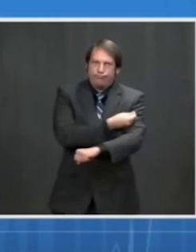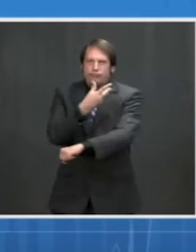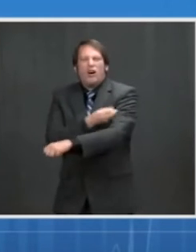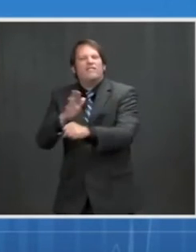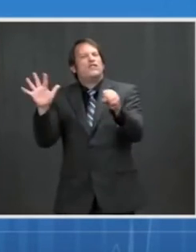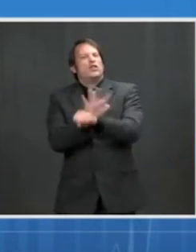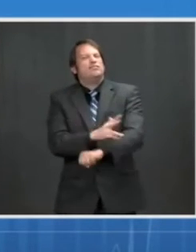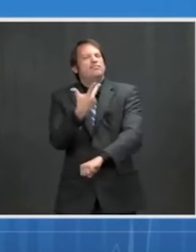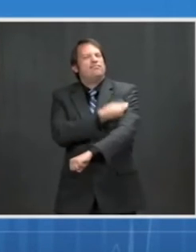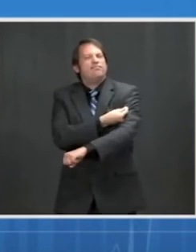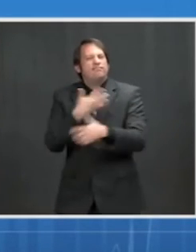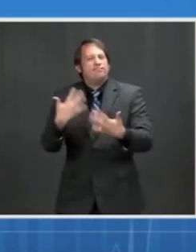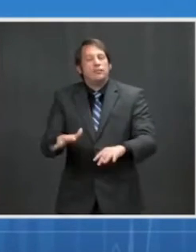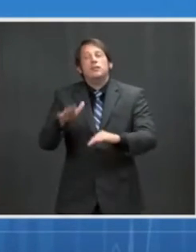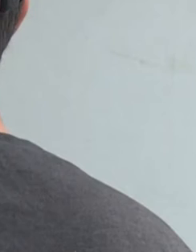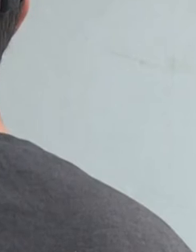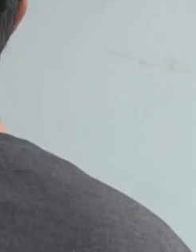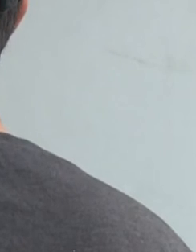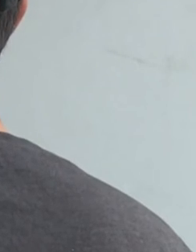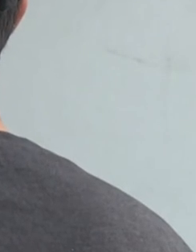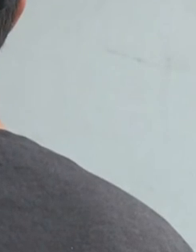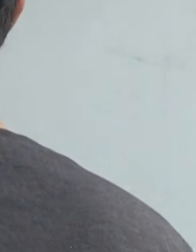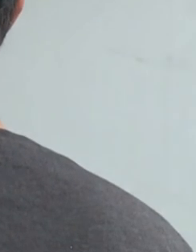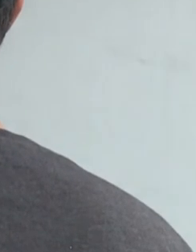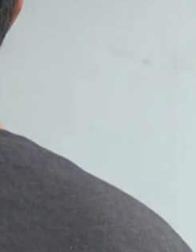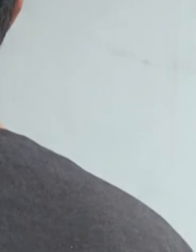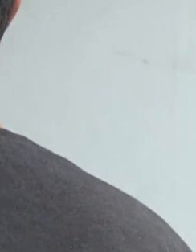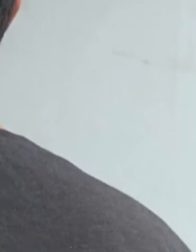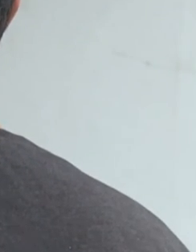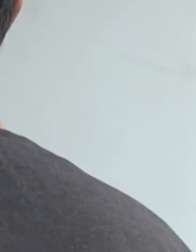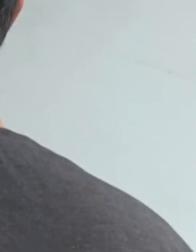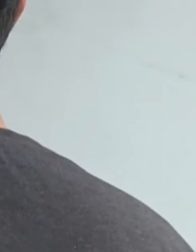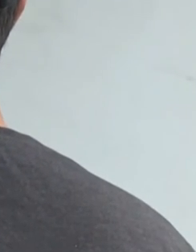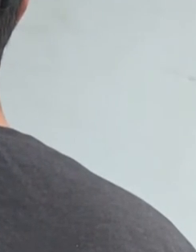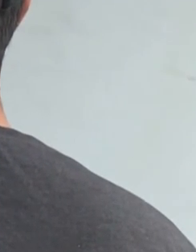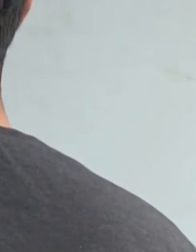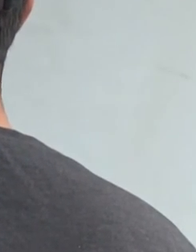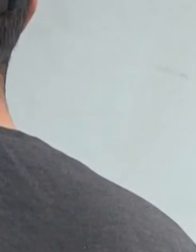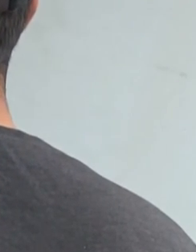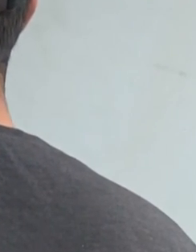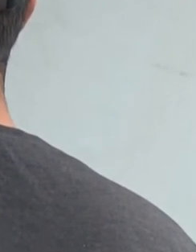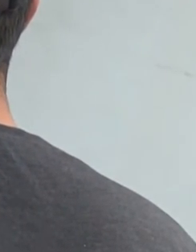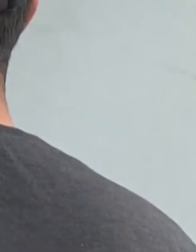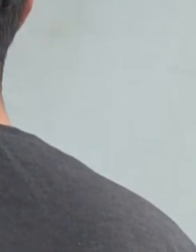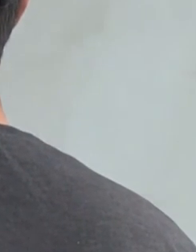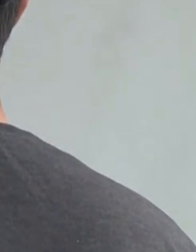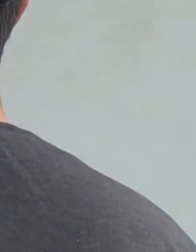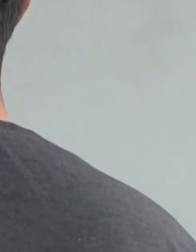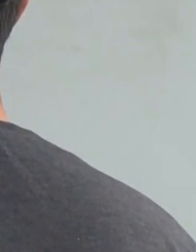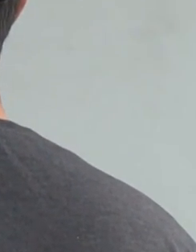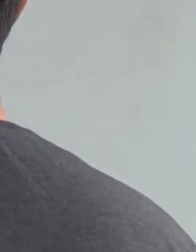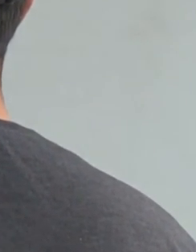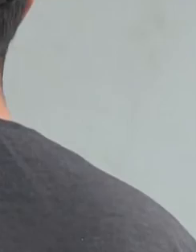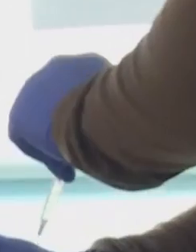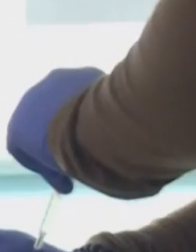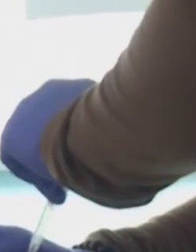correcta los cds se registran 18.5 por ciento de estadounidenses vacunados esto revela el largo